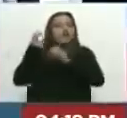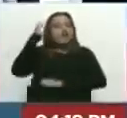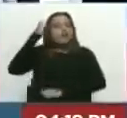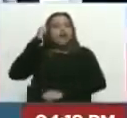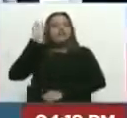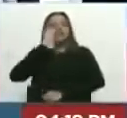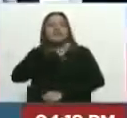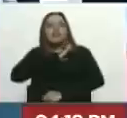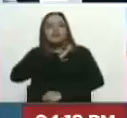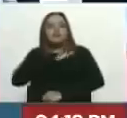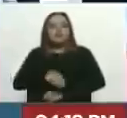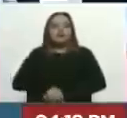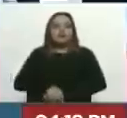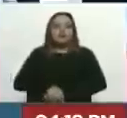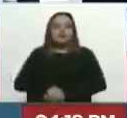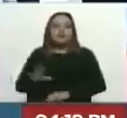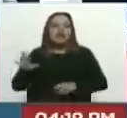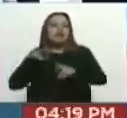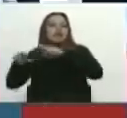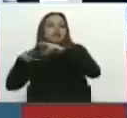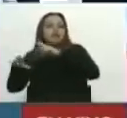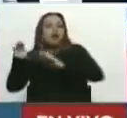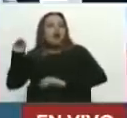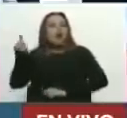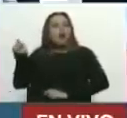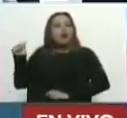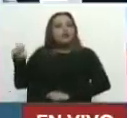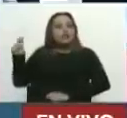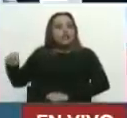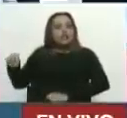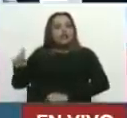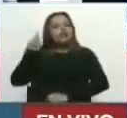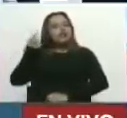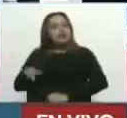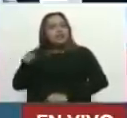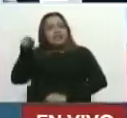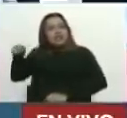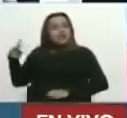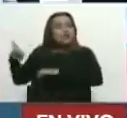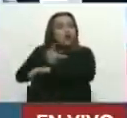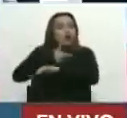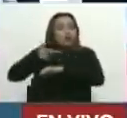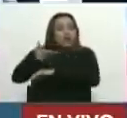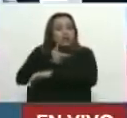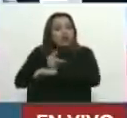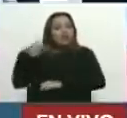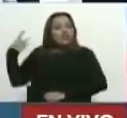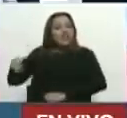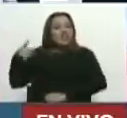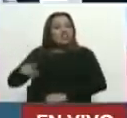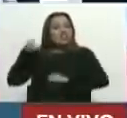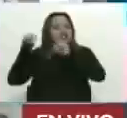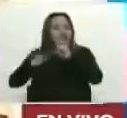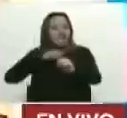tenemos ligada a la OTAN y también eso es un gobierno de derecha extrema o extrema derecha